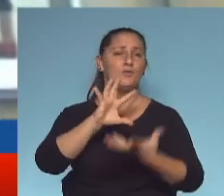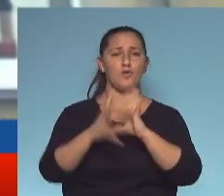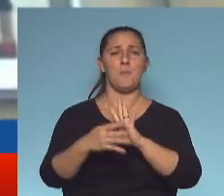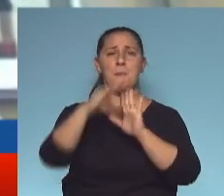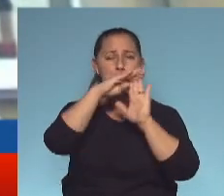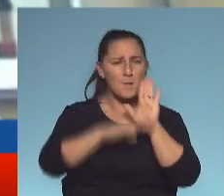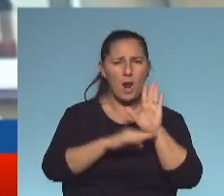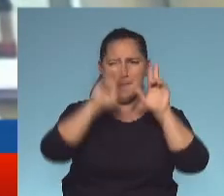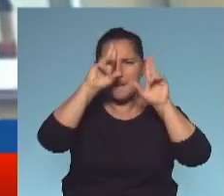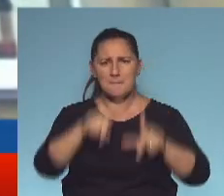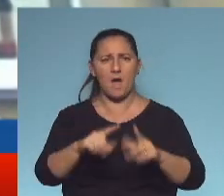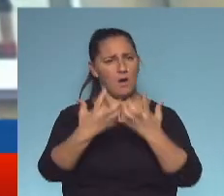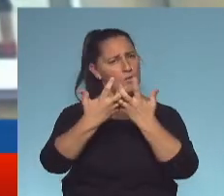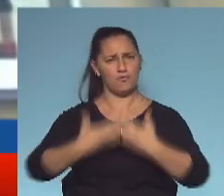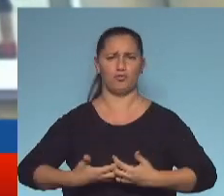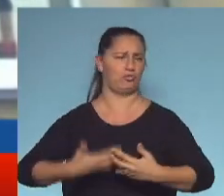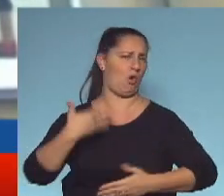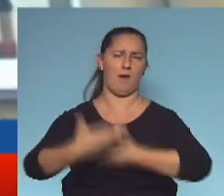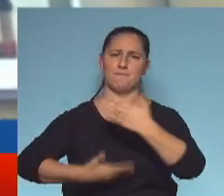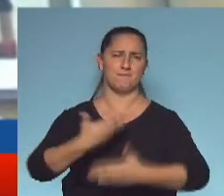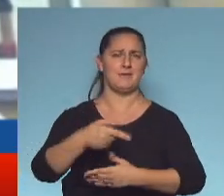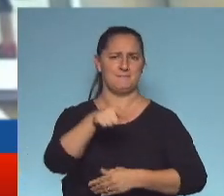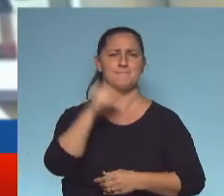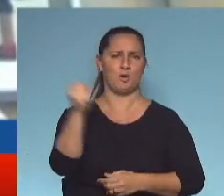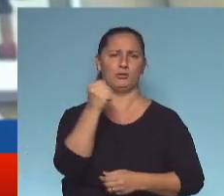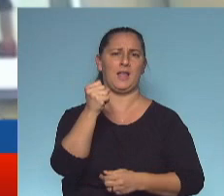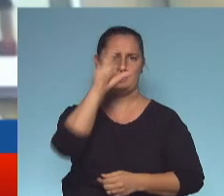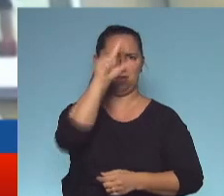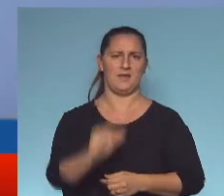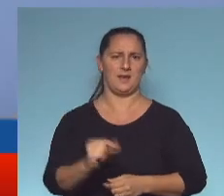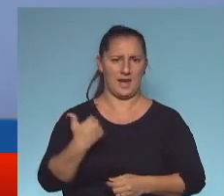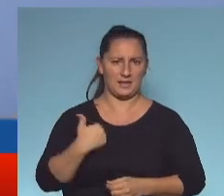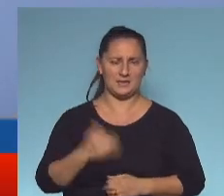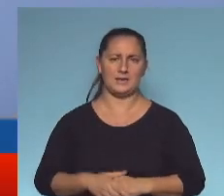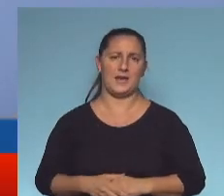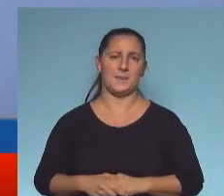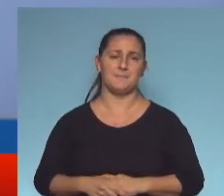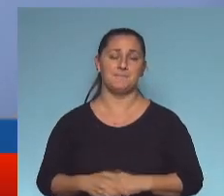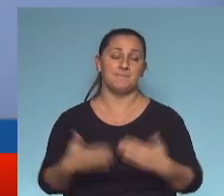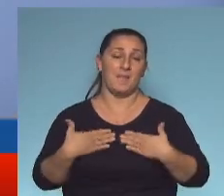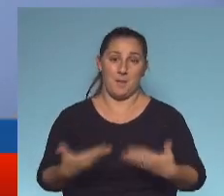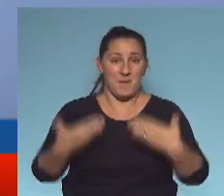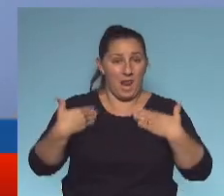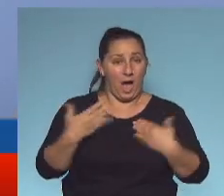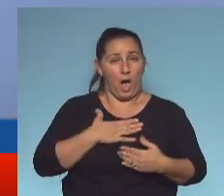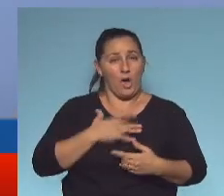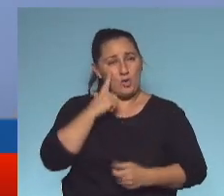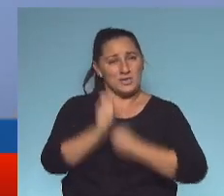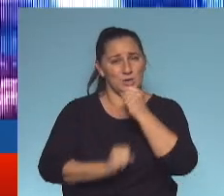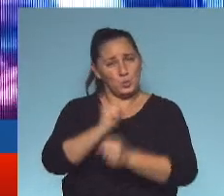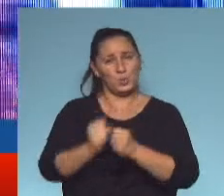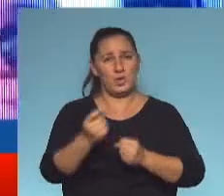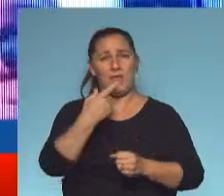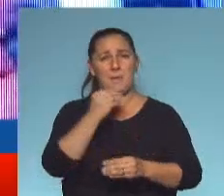programas funcionan y realmente tienen relevancia dentro del país. Desde este lado y de muchos industriales de